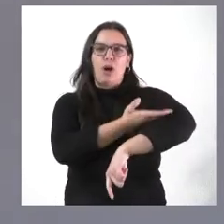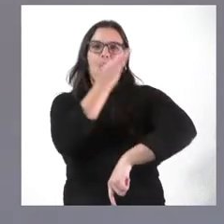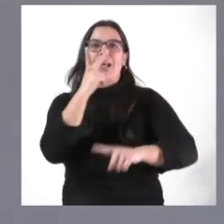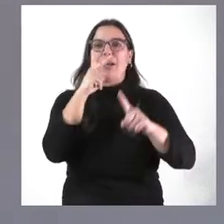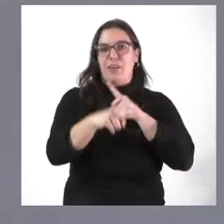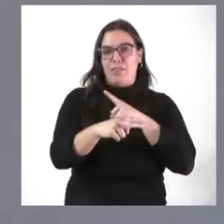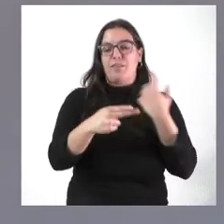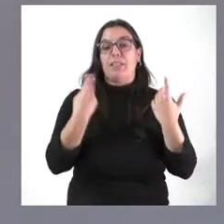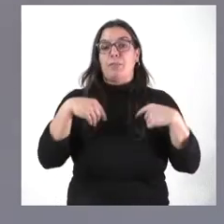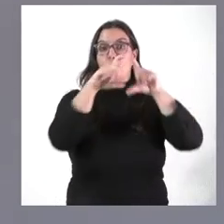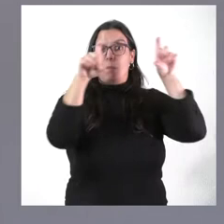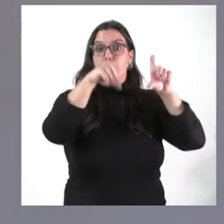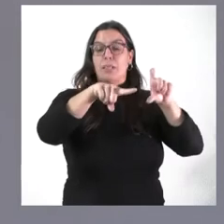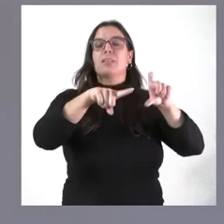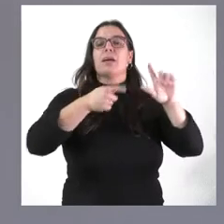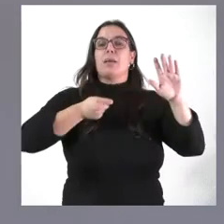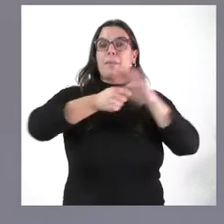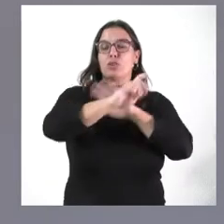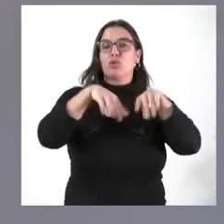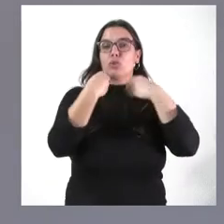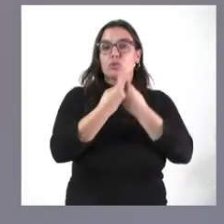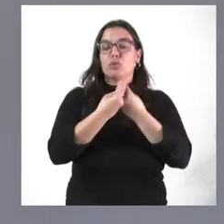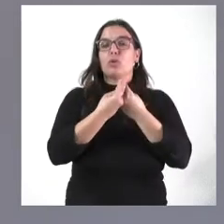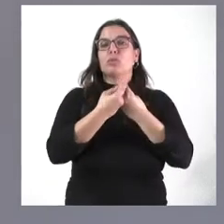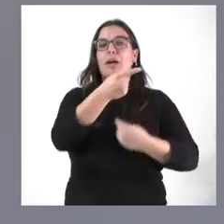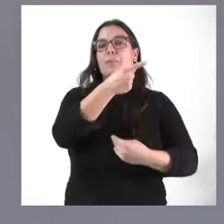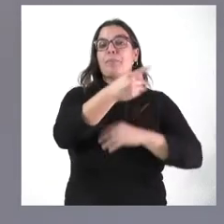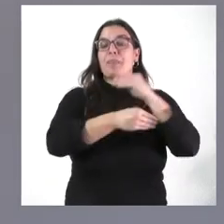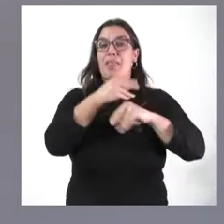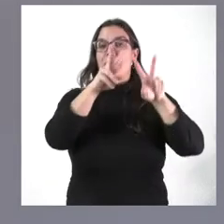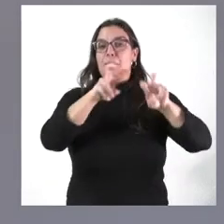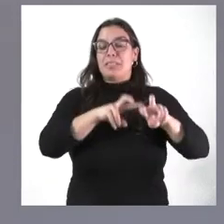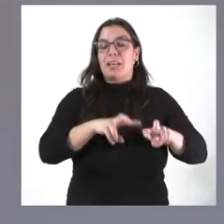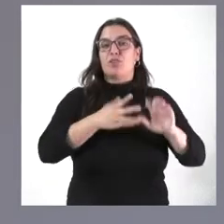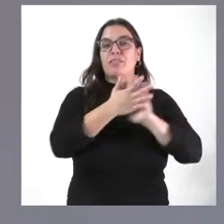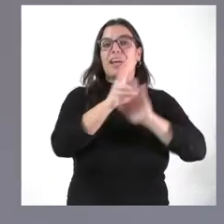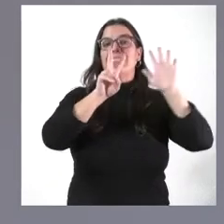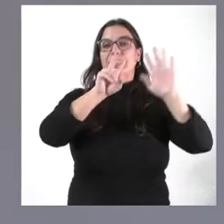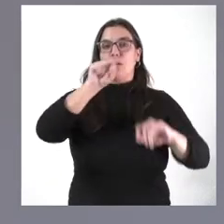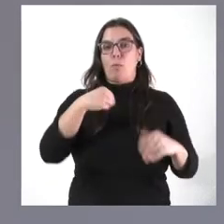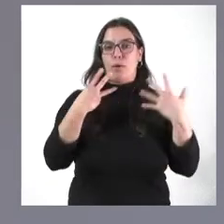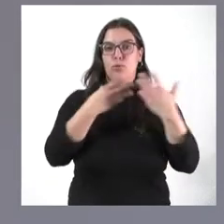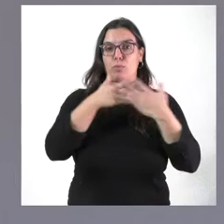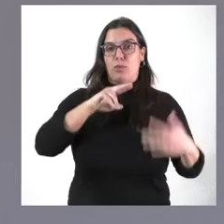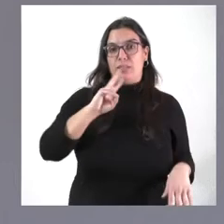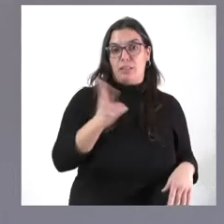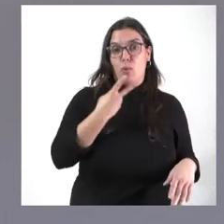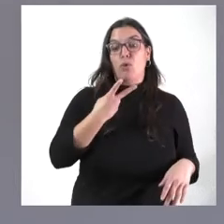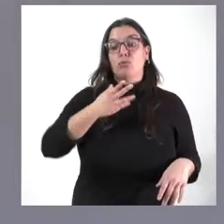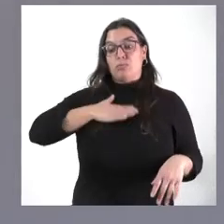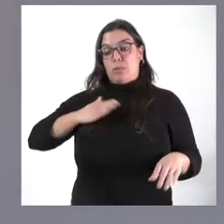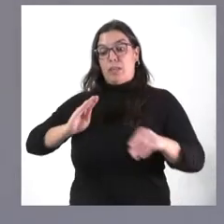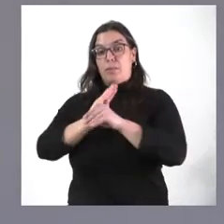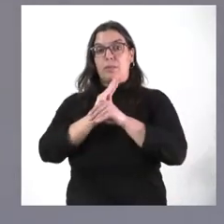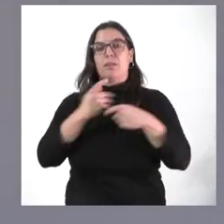empresa la inversión Total que llevará a cabo esta investigación supone 7,8 millones de euros y la subvención representa el